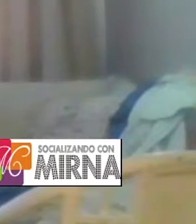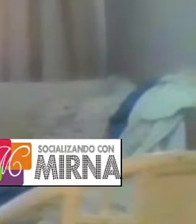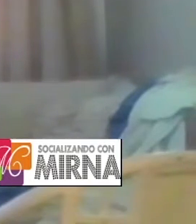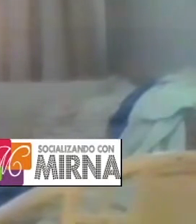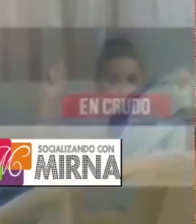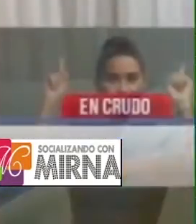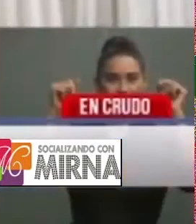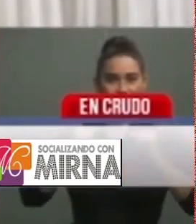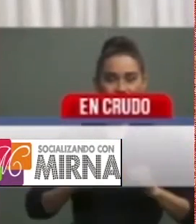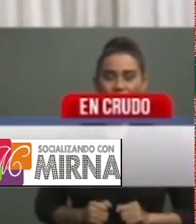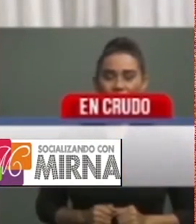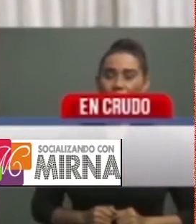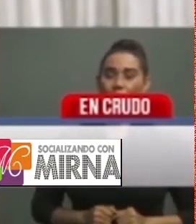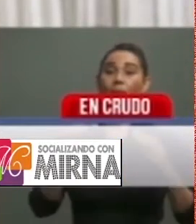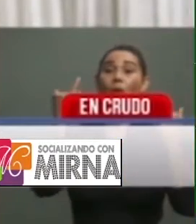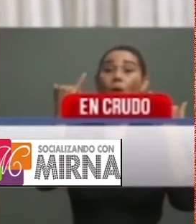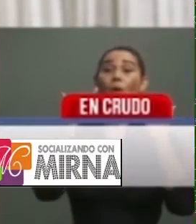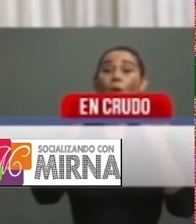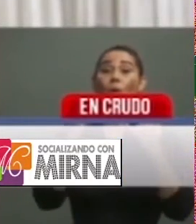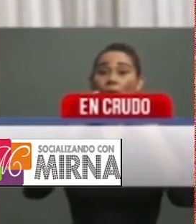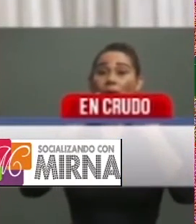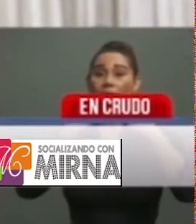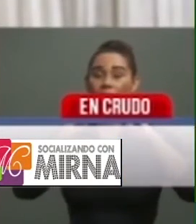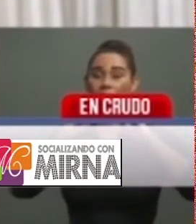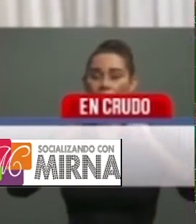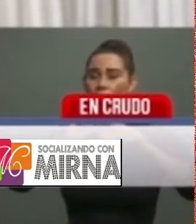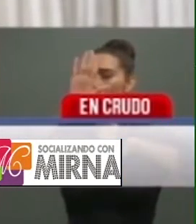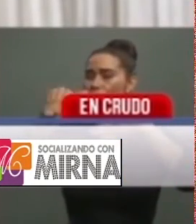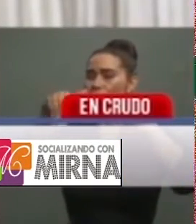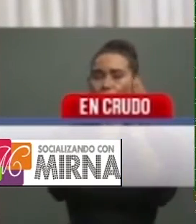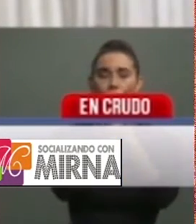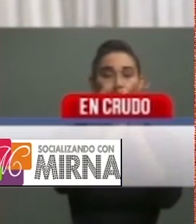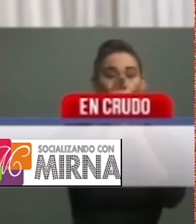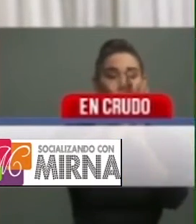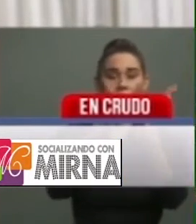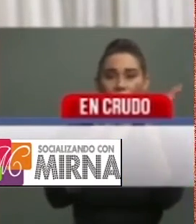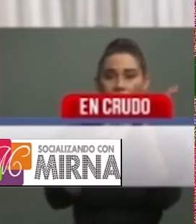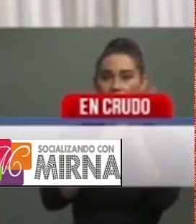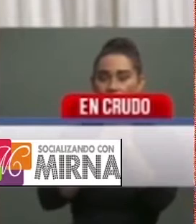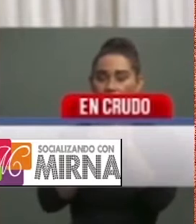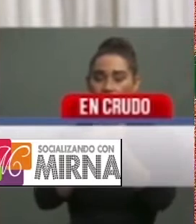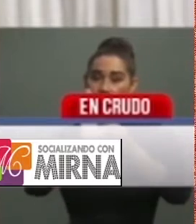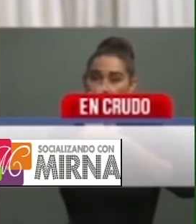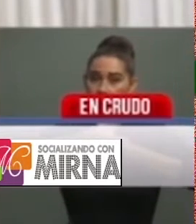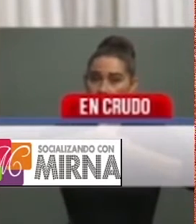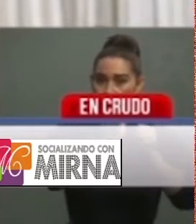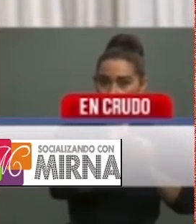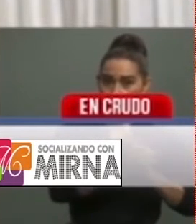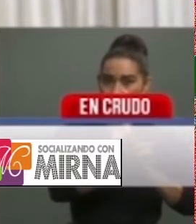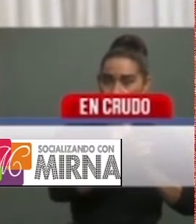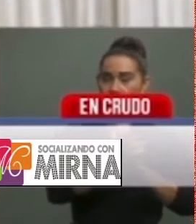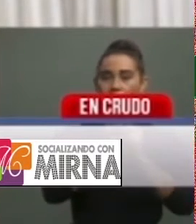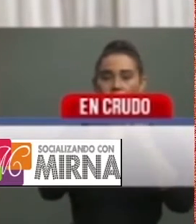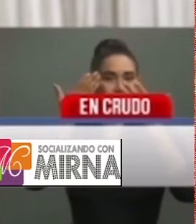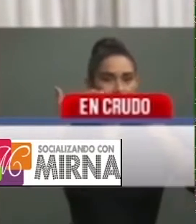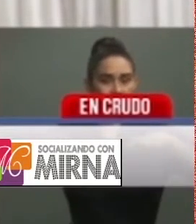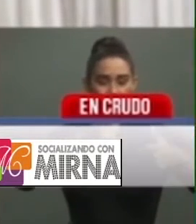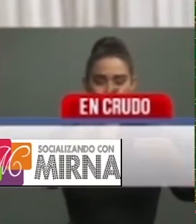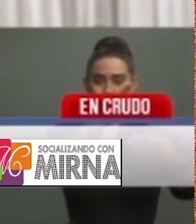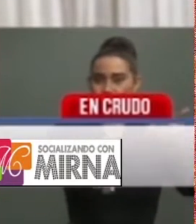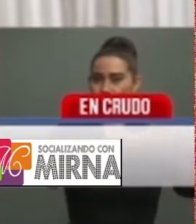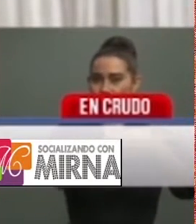pero hacerle un stop a aquellos que no se iban a vacunar. Ahora está libre una de las